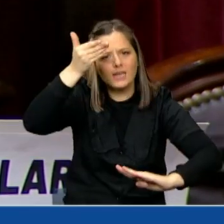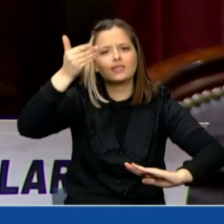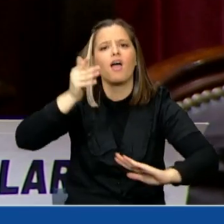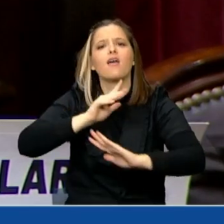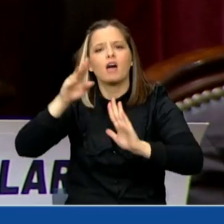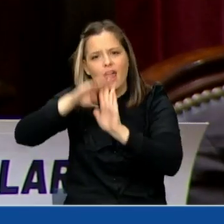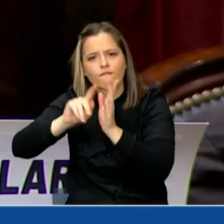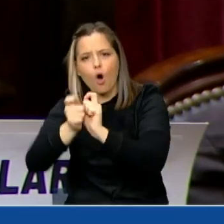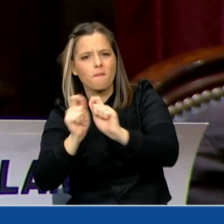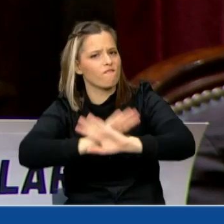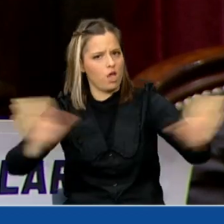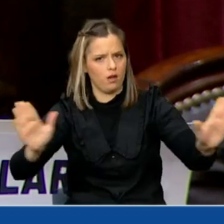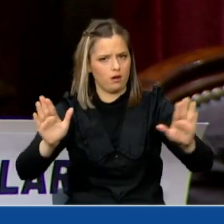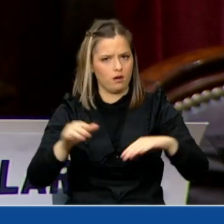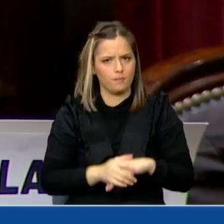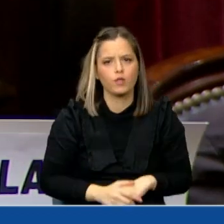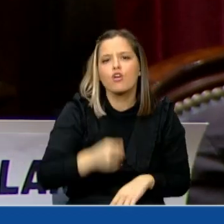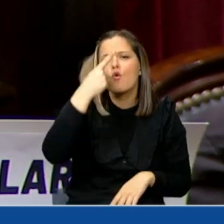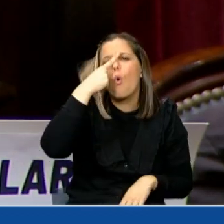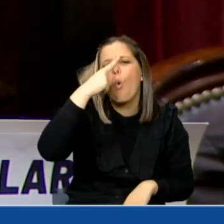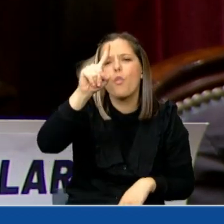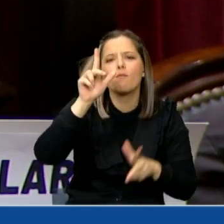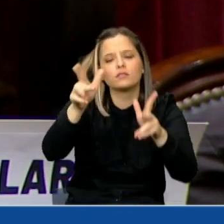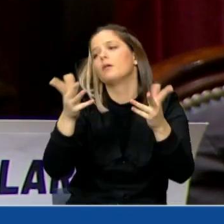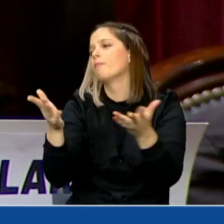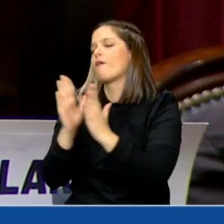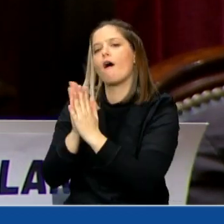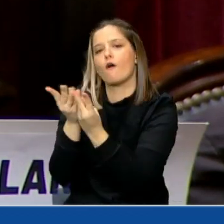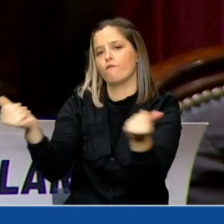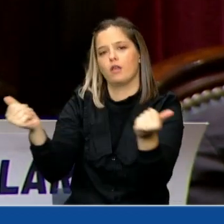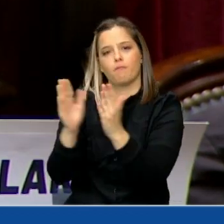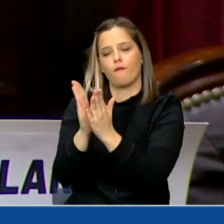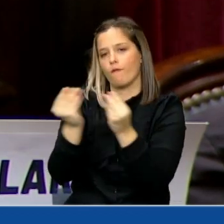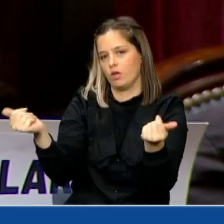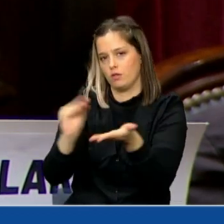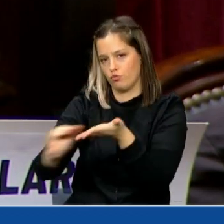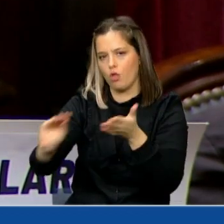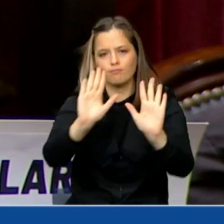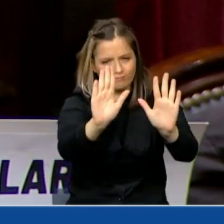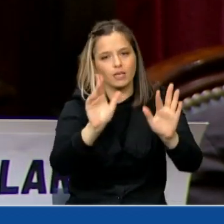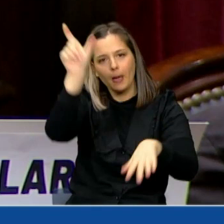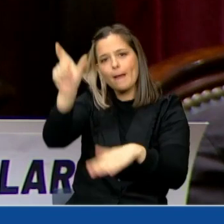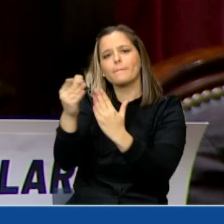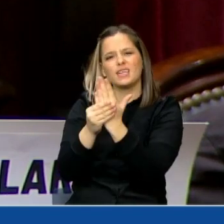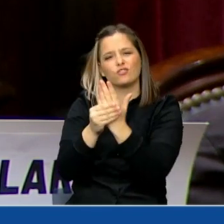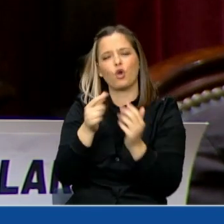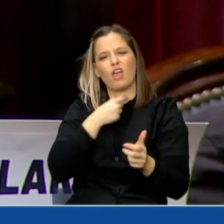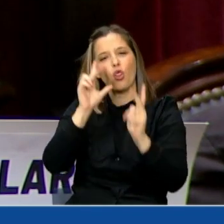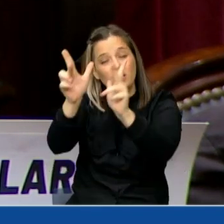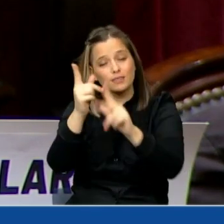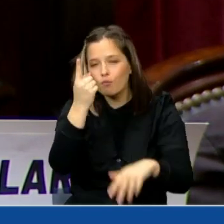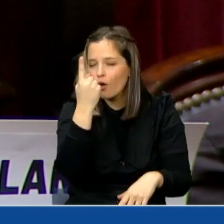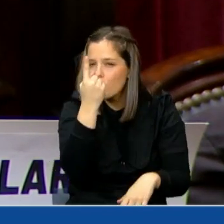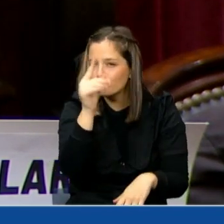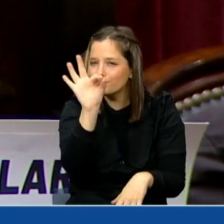la reforma. Y por último, presidente... Termine, diputado, por favor. Déjeme decir esto al ministro, porque quiero transmitirle una